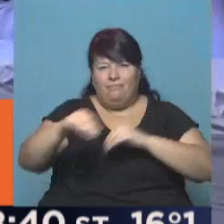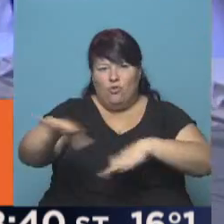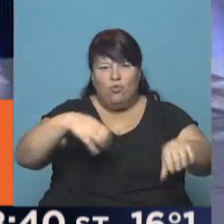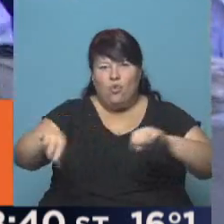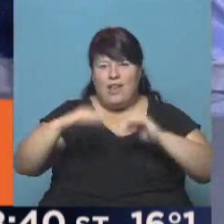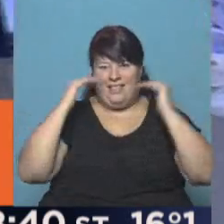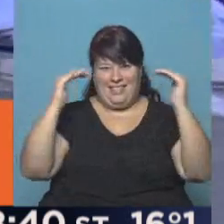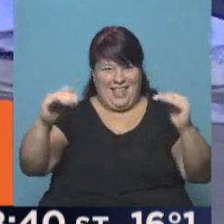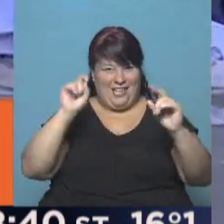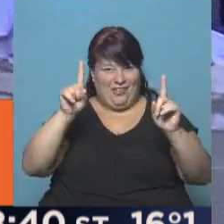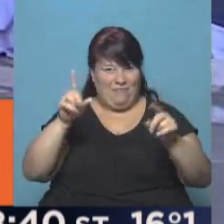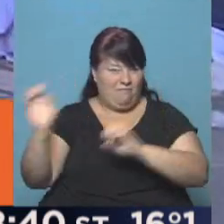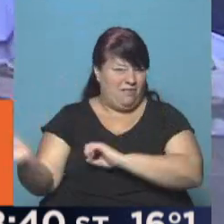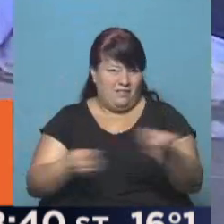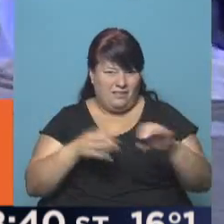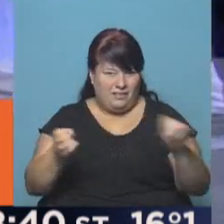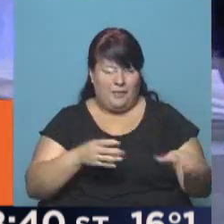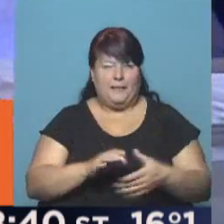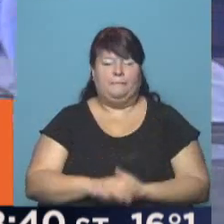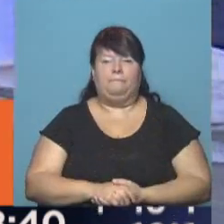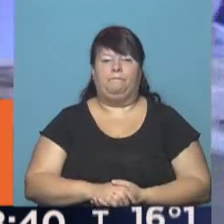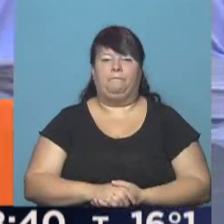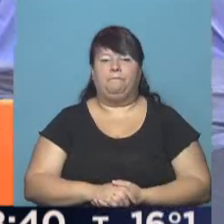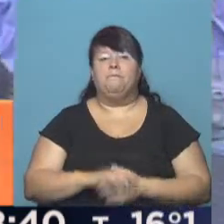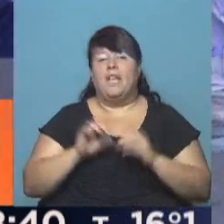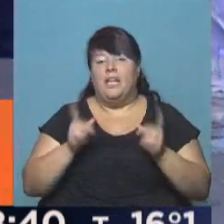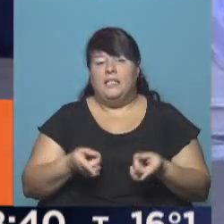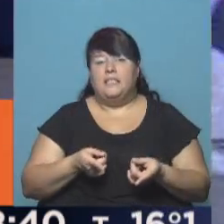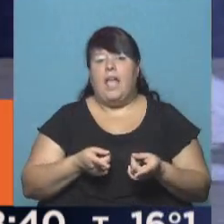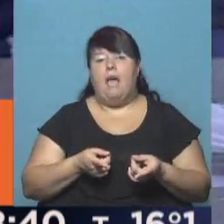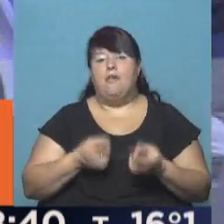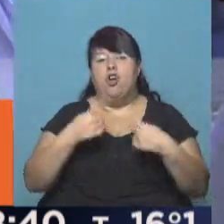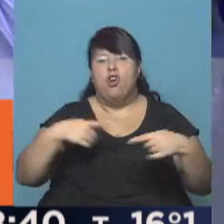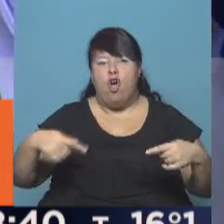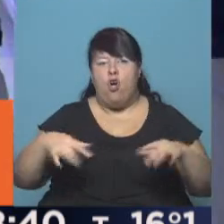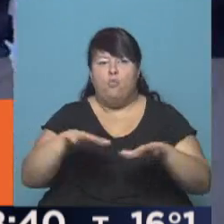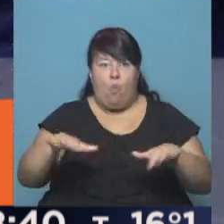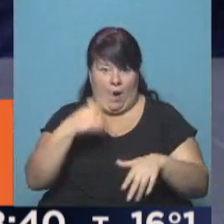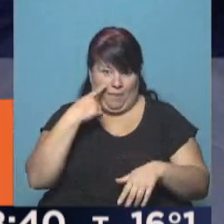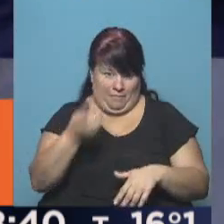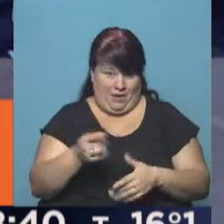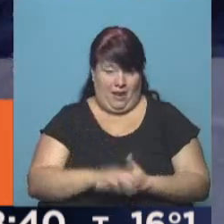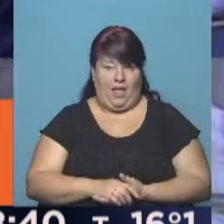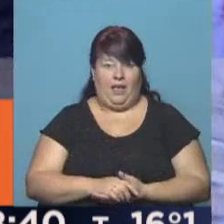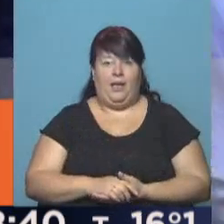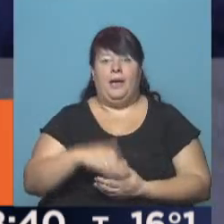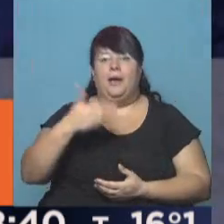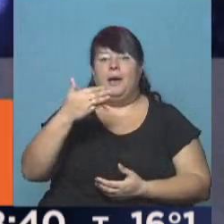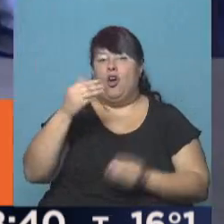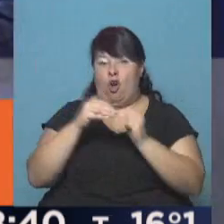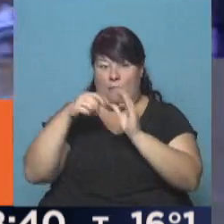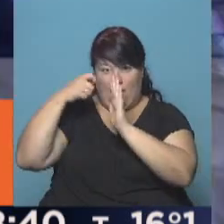justamente que forman parte de los techos de la planta también en material mobiliario lo vemos aquí marcelo está